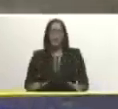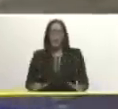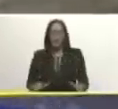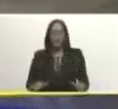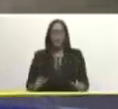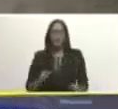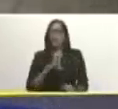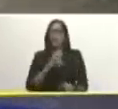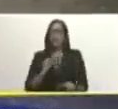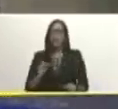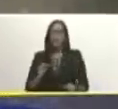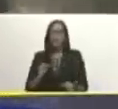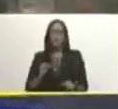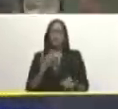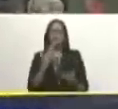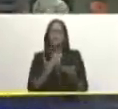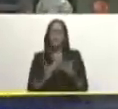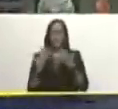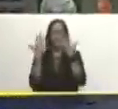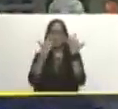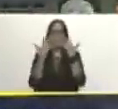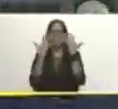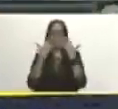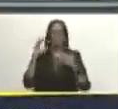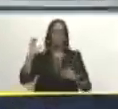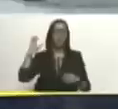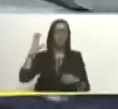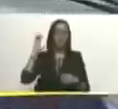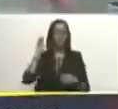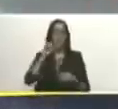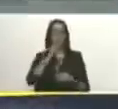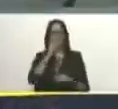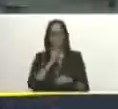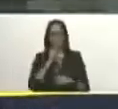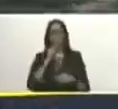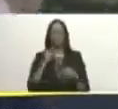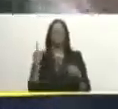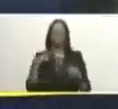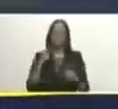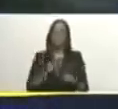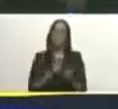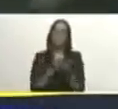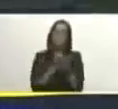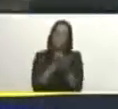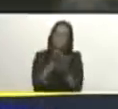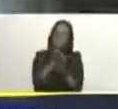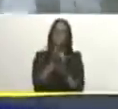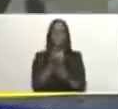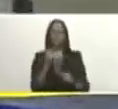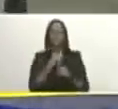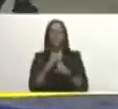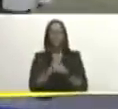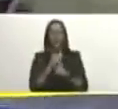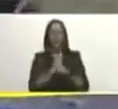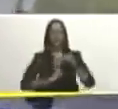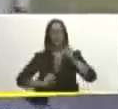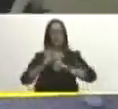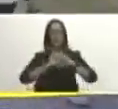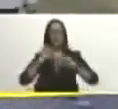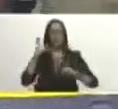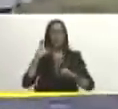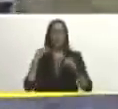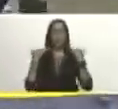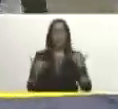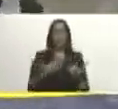no dejarse ofender por los apátridas. Deben demostrar la cohesión, la disciplina, el trabajo ante las ofensas de los apátridas que ahora pretenden